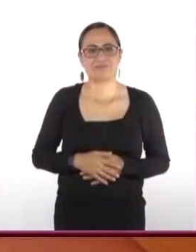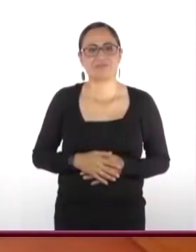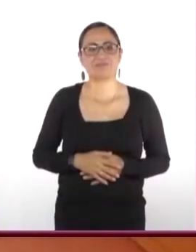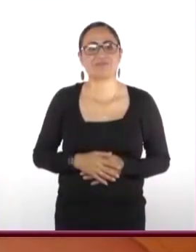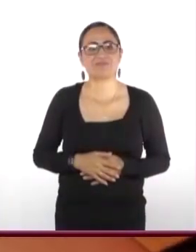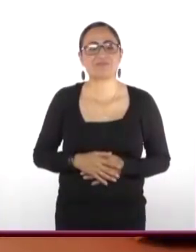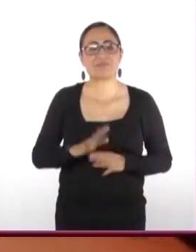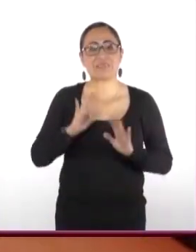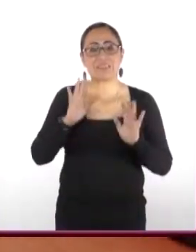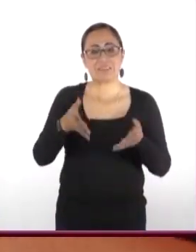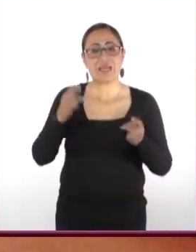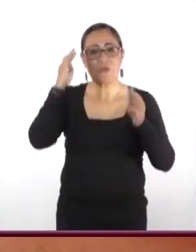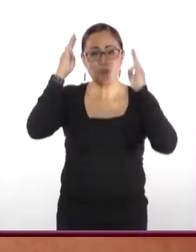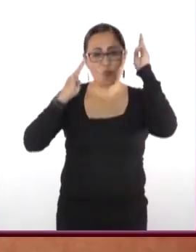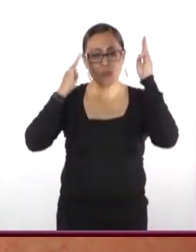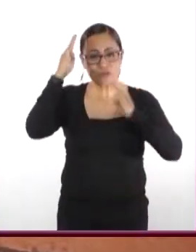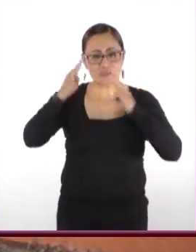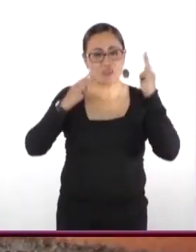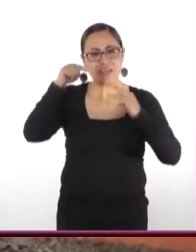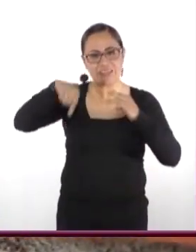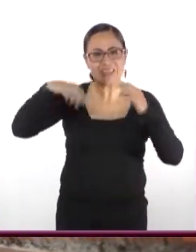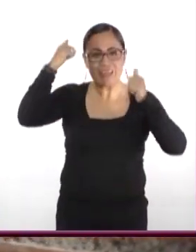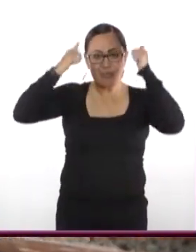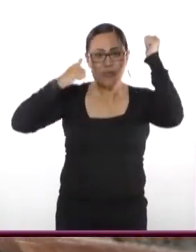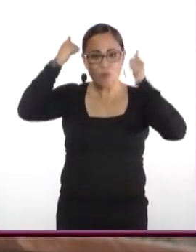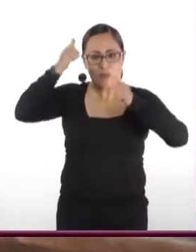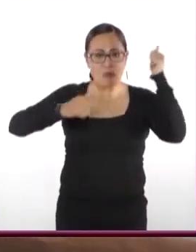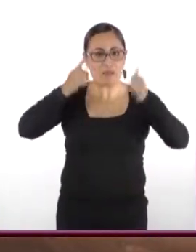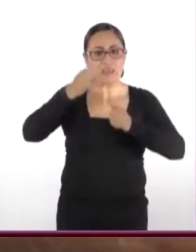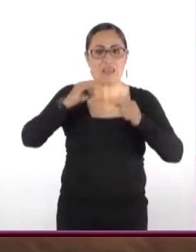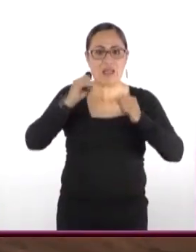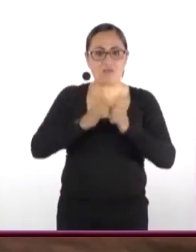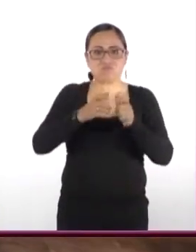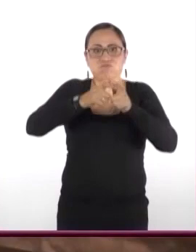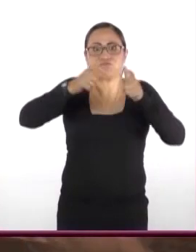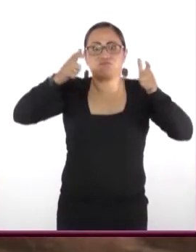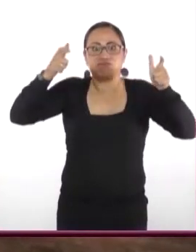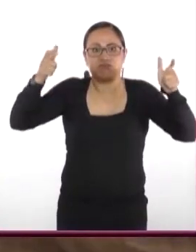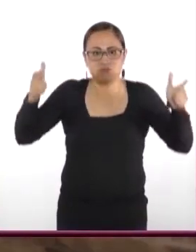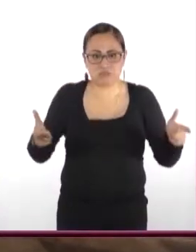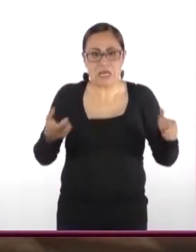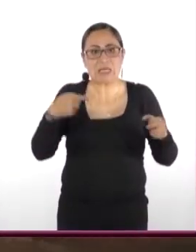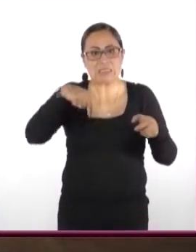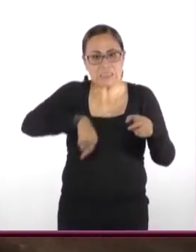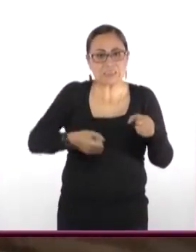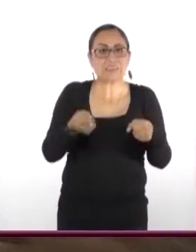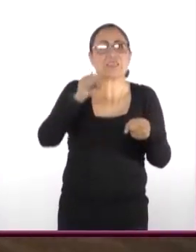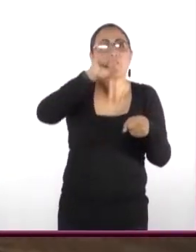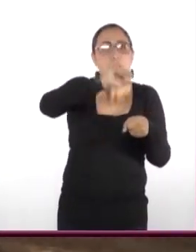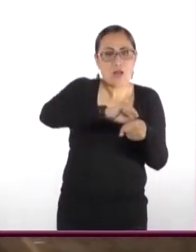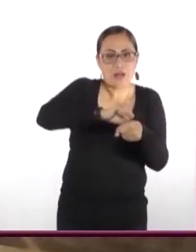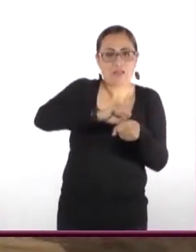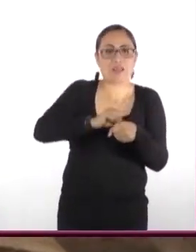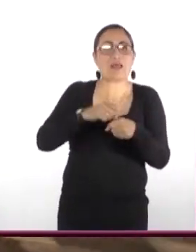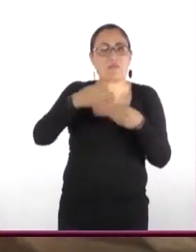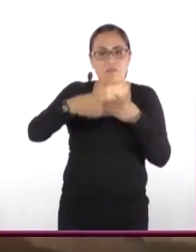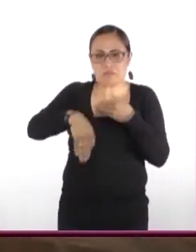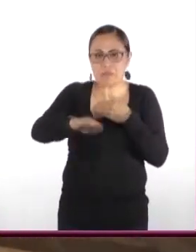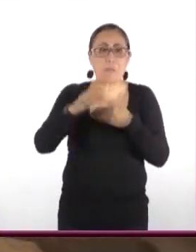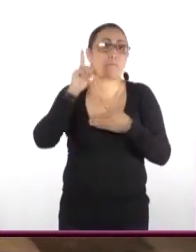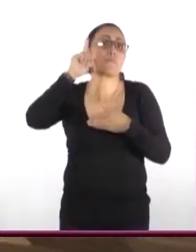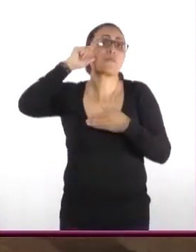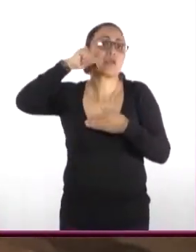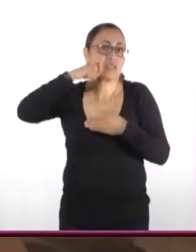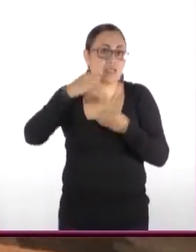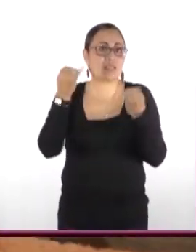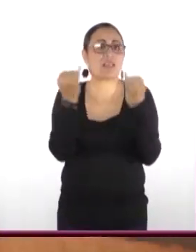Ya es hora de partir, pero el Museo de Antropología es prácticamente inabarcable y seguiremos aquí toda la semana. Mañana vamos a